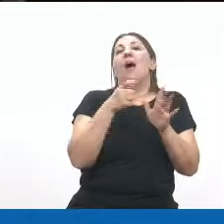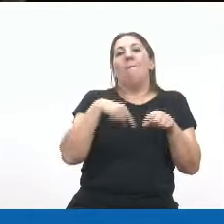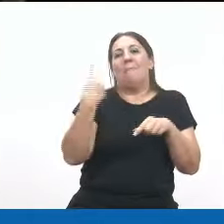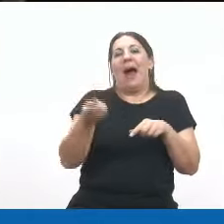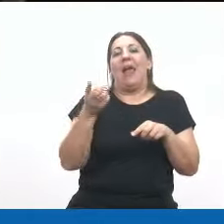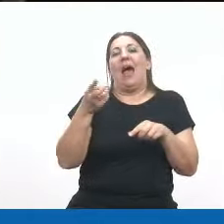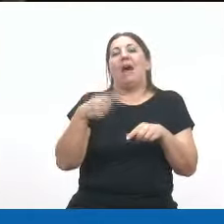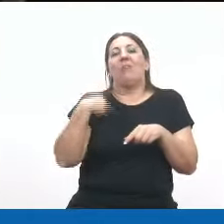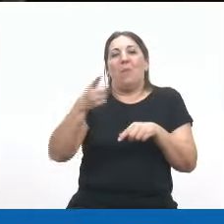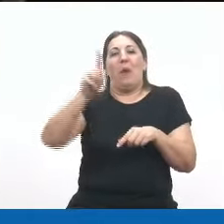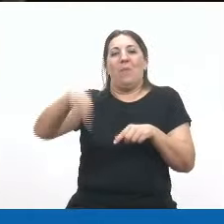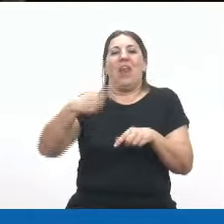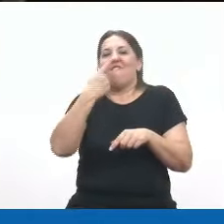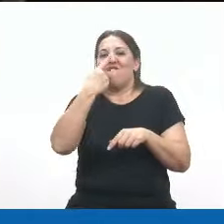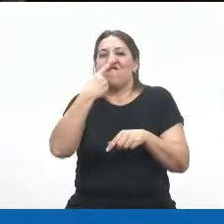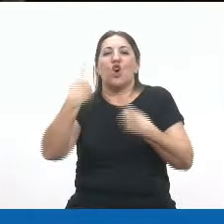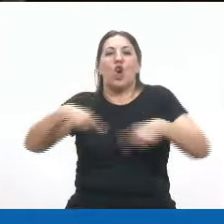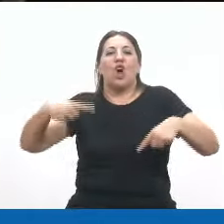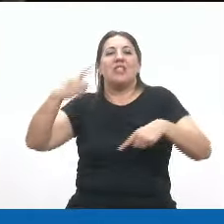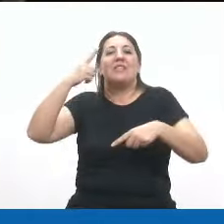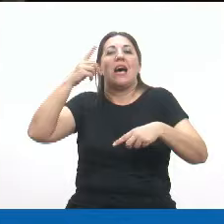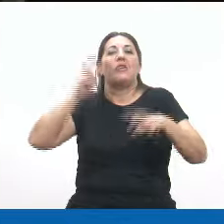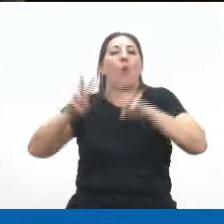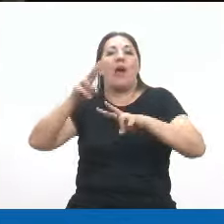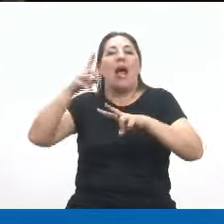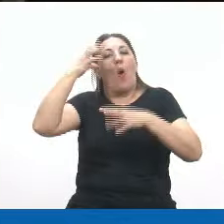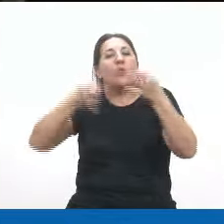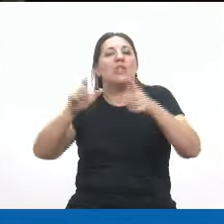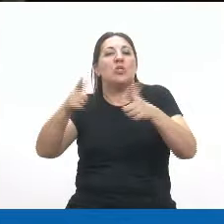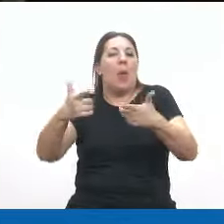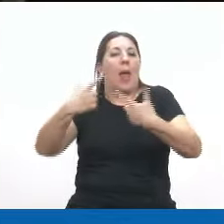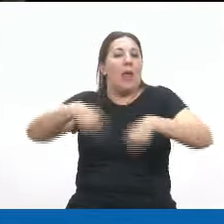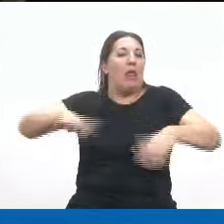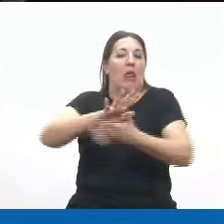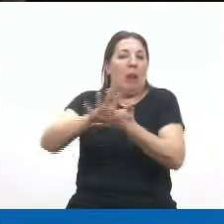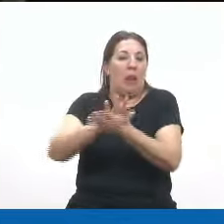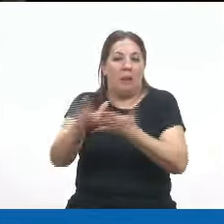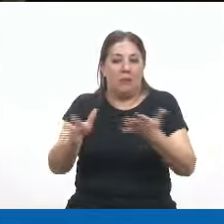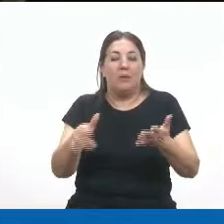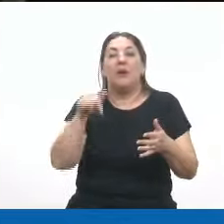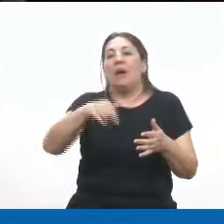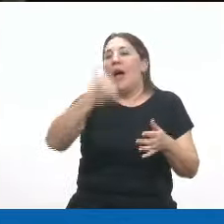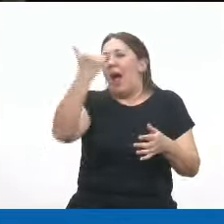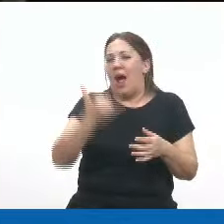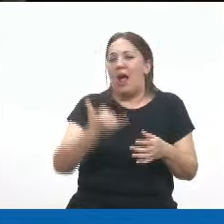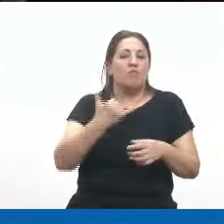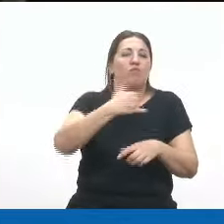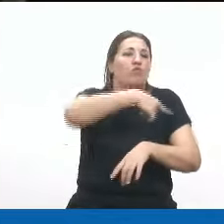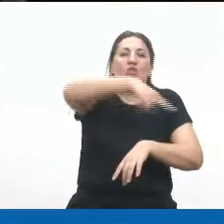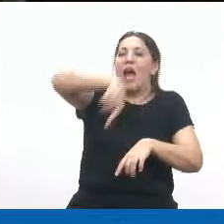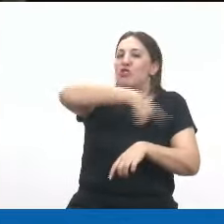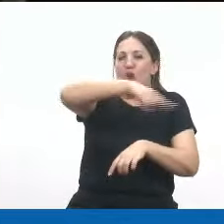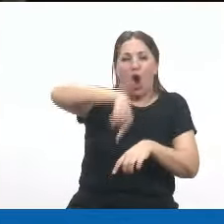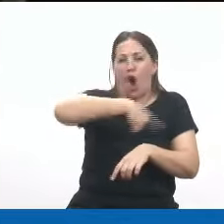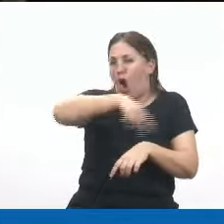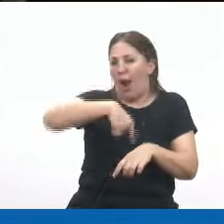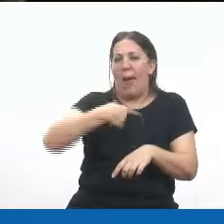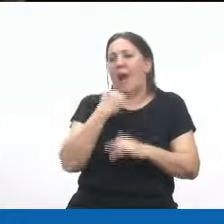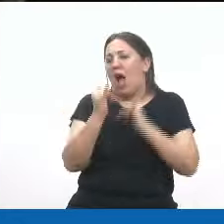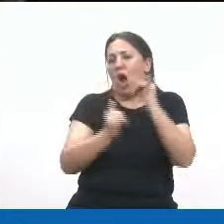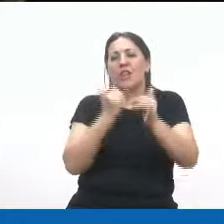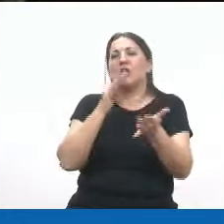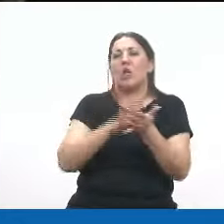forma Ah vamos contenido de la norma tenemos horas y horas para hablar de esto